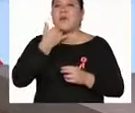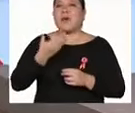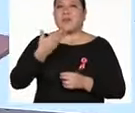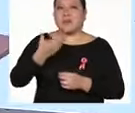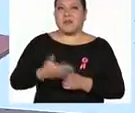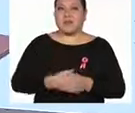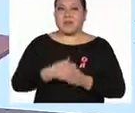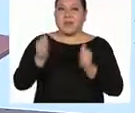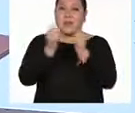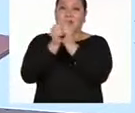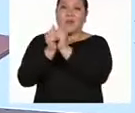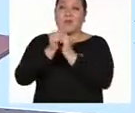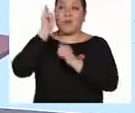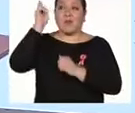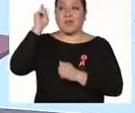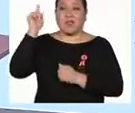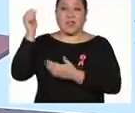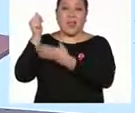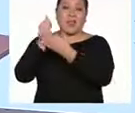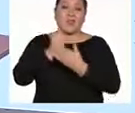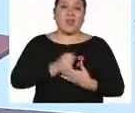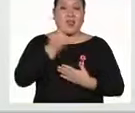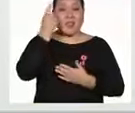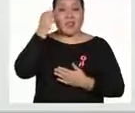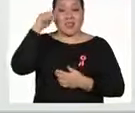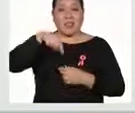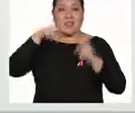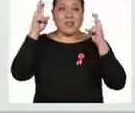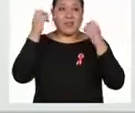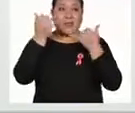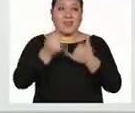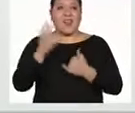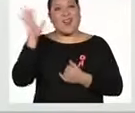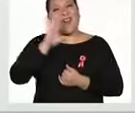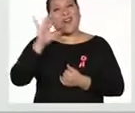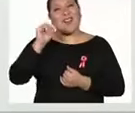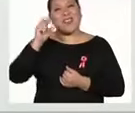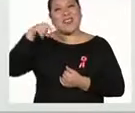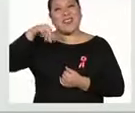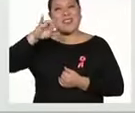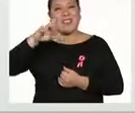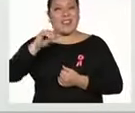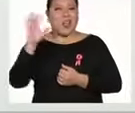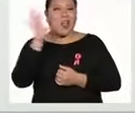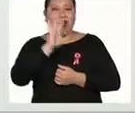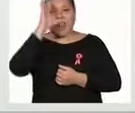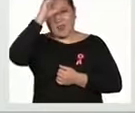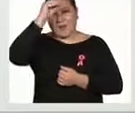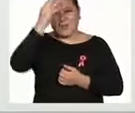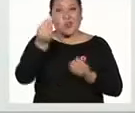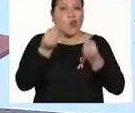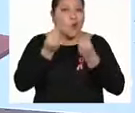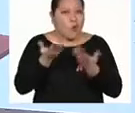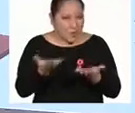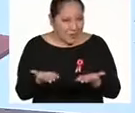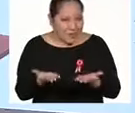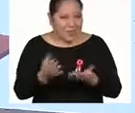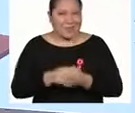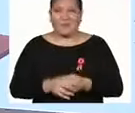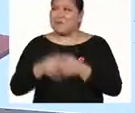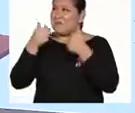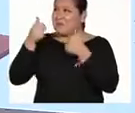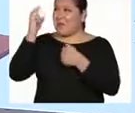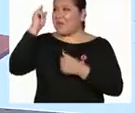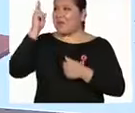la profesora, quien nos ayudará a entender mejor los temas de hoy. Hola Yanira, hola chicas y chicos, ¿cómo han estado? Todo muy